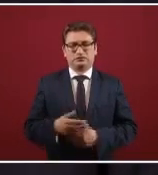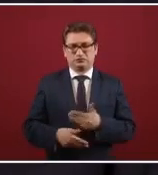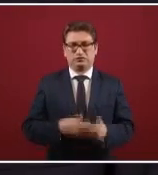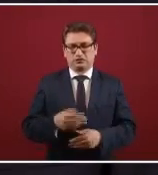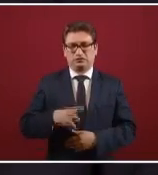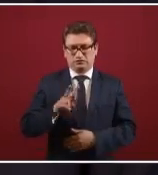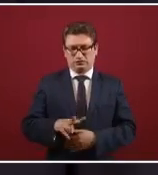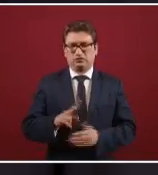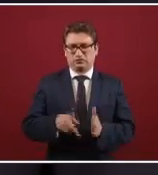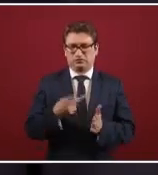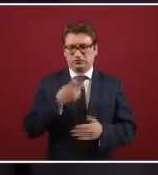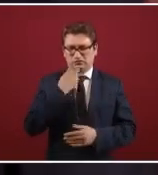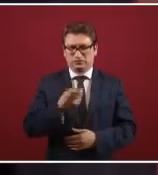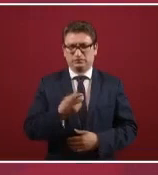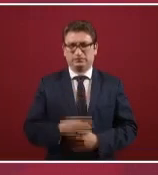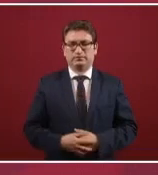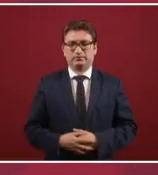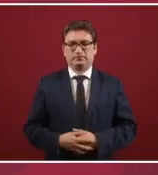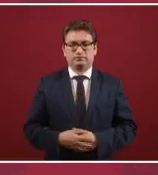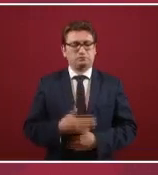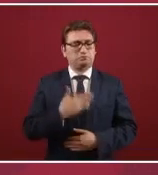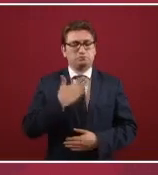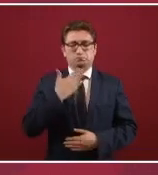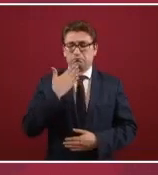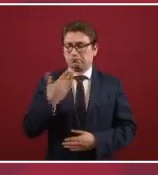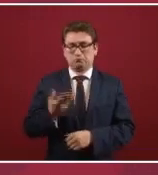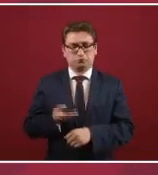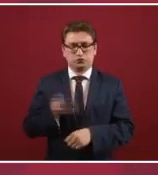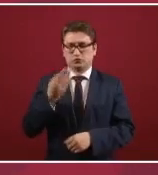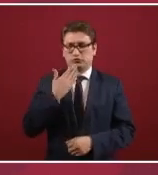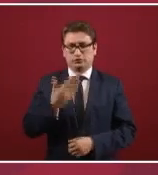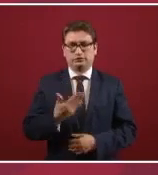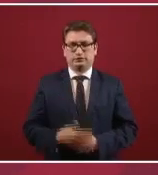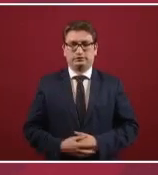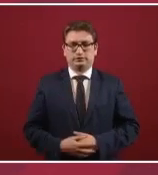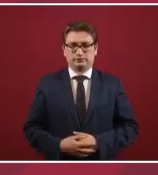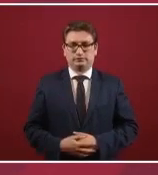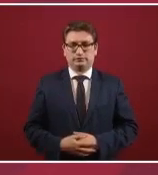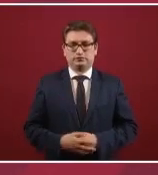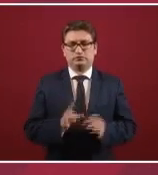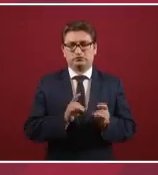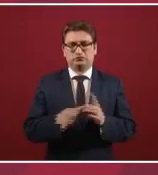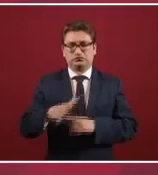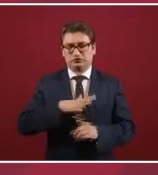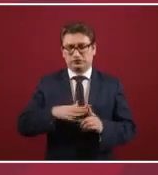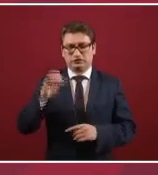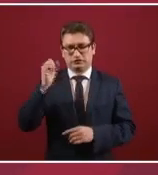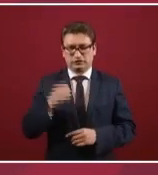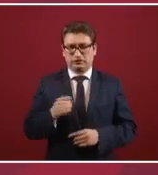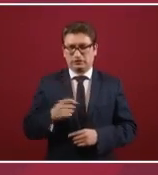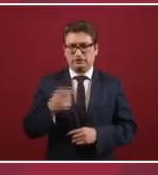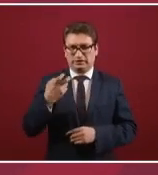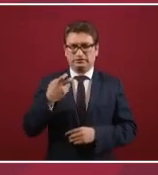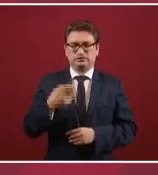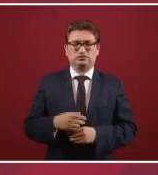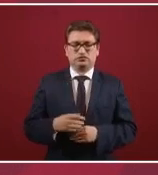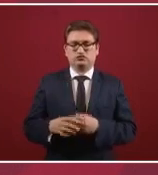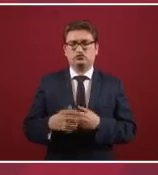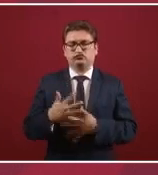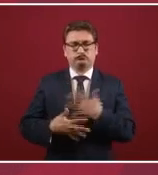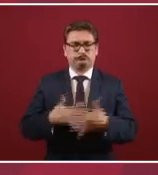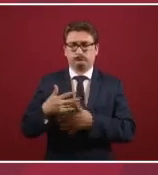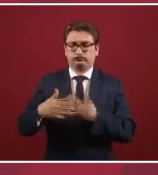efecto repito muy bien este lo que está asociando en sinaloa en esta materia